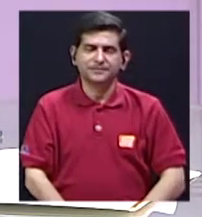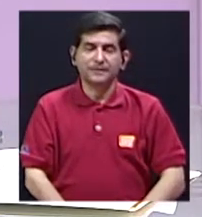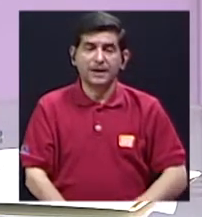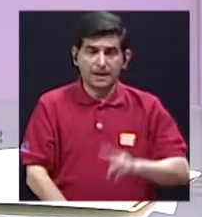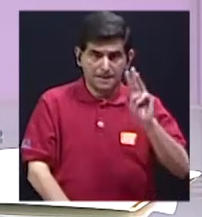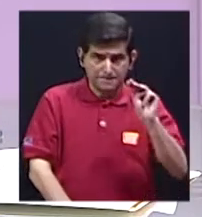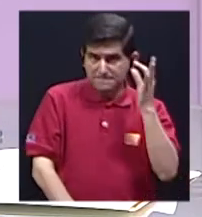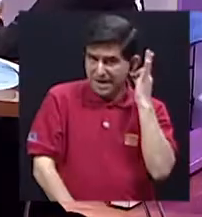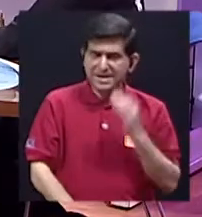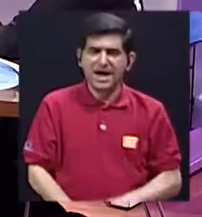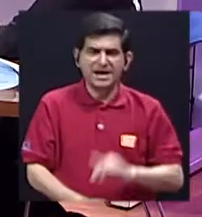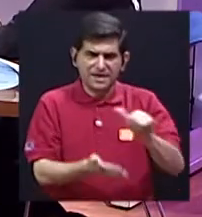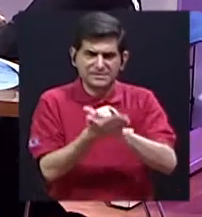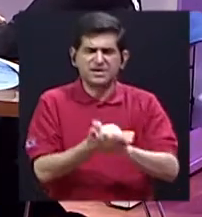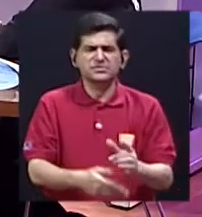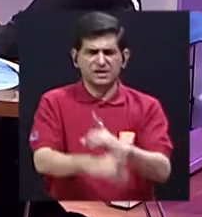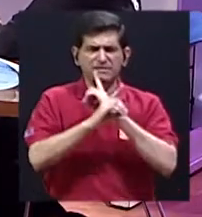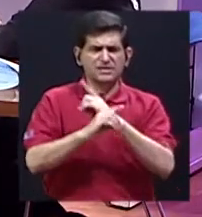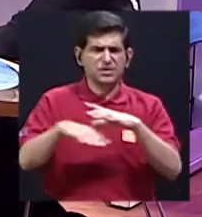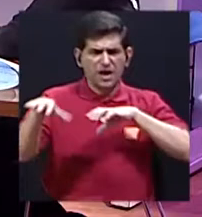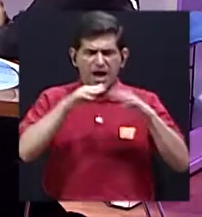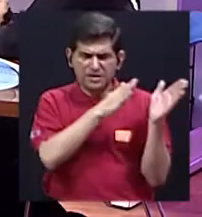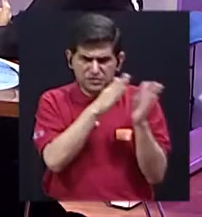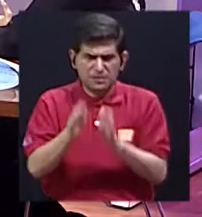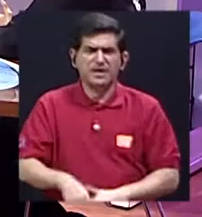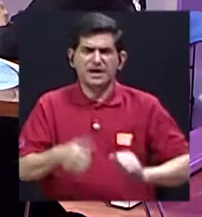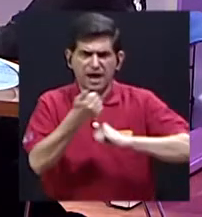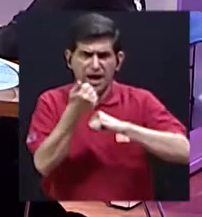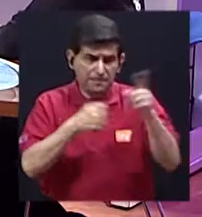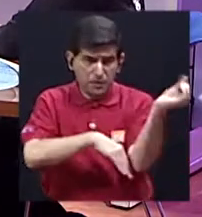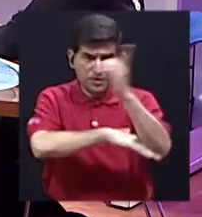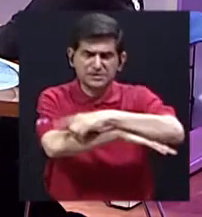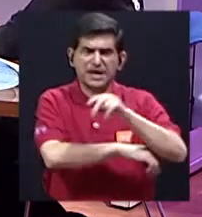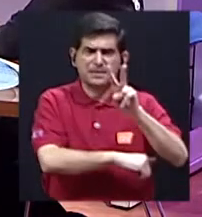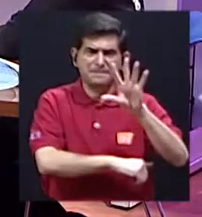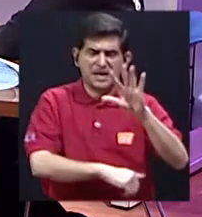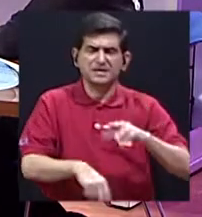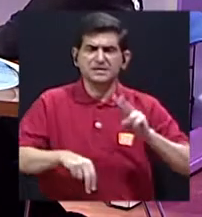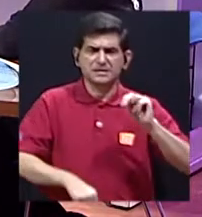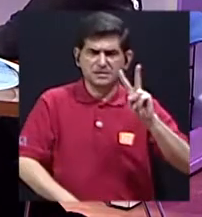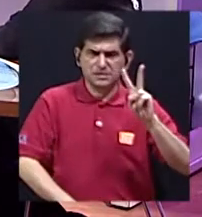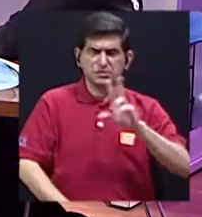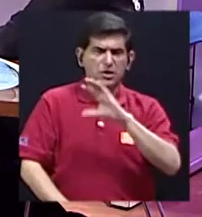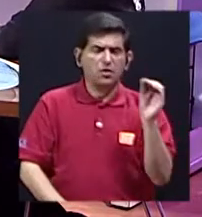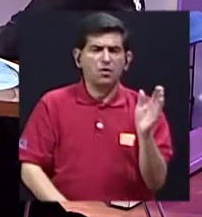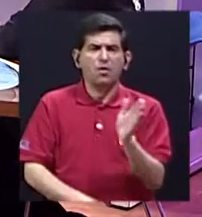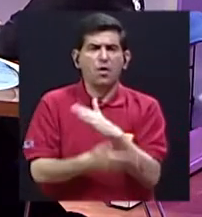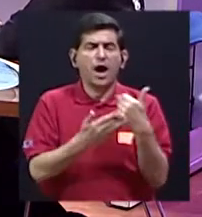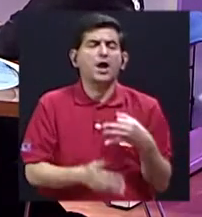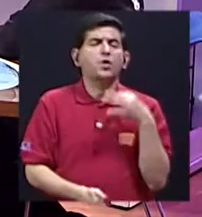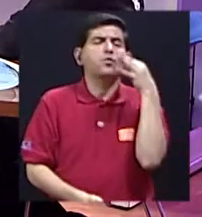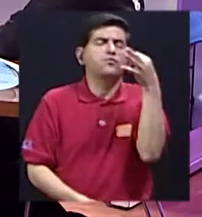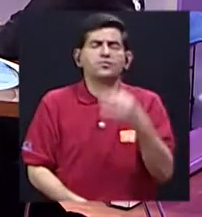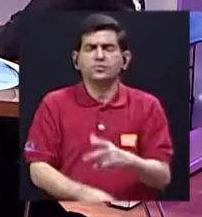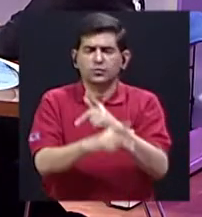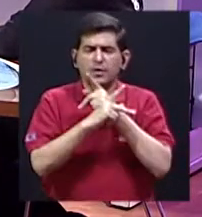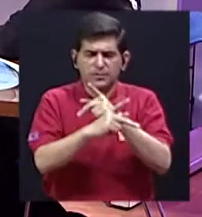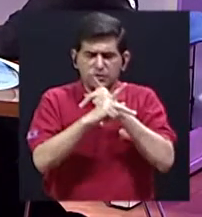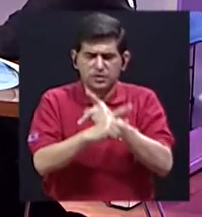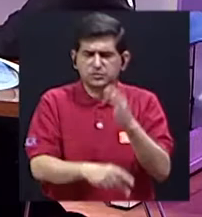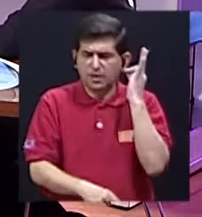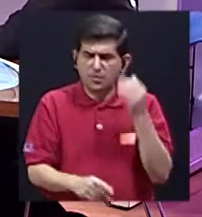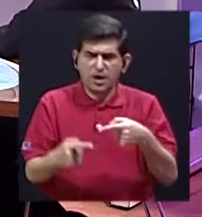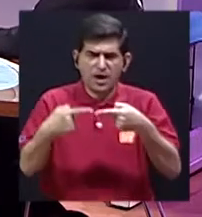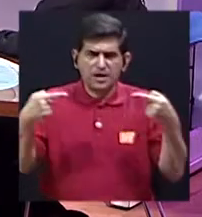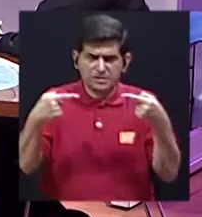dice mariana de san josé tiene la defensoría alguna acción planeada en apoyo a esta fecha 25 de noviembre o algún nuevo futuro para proteger a las mujeres de la violencia